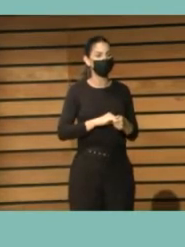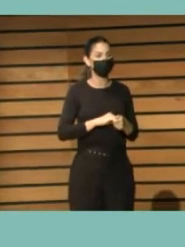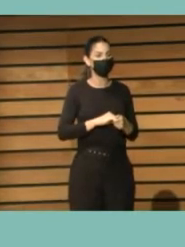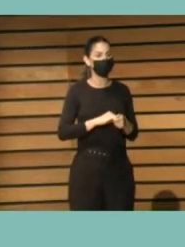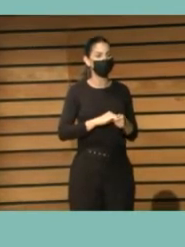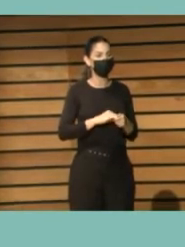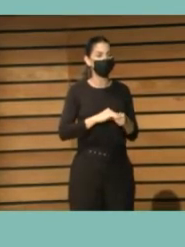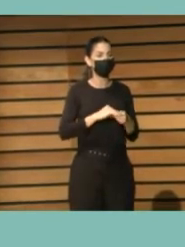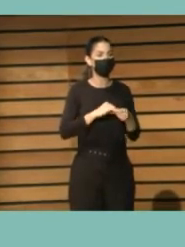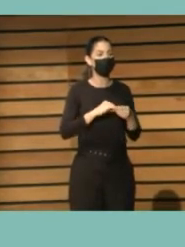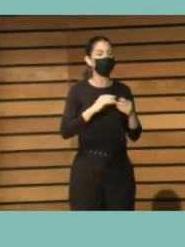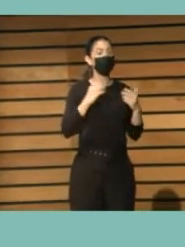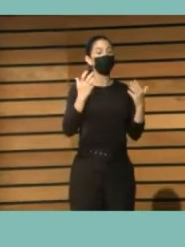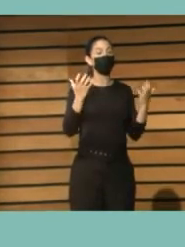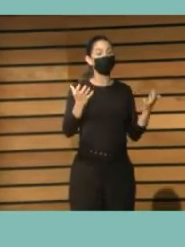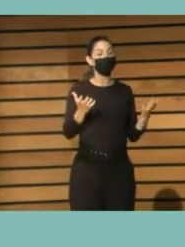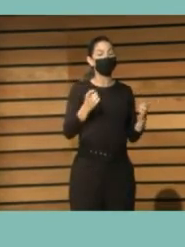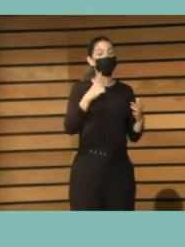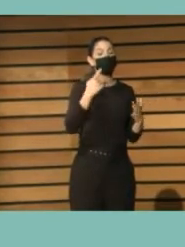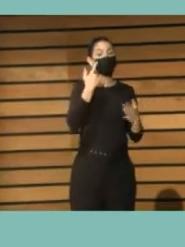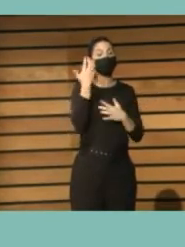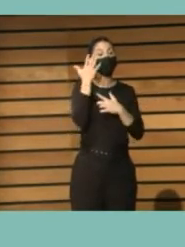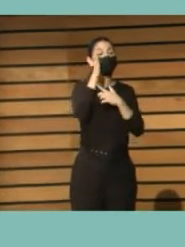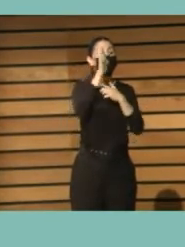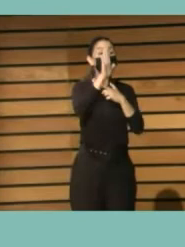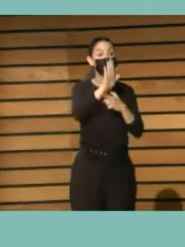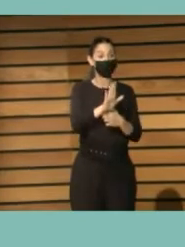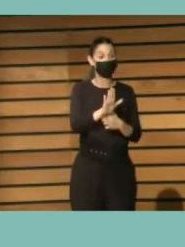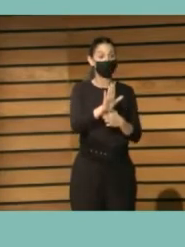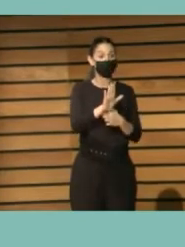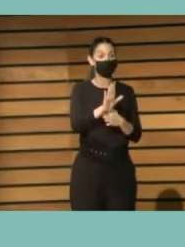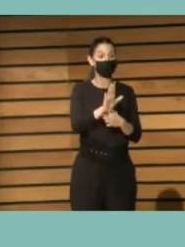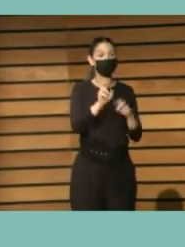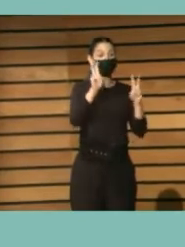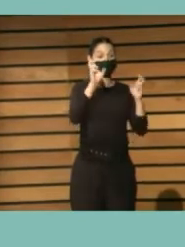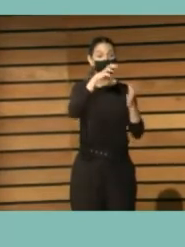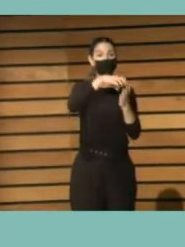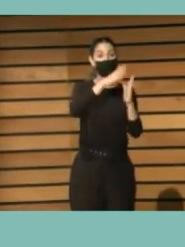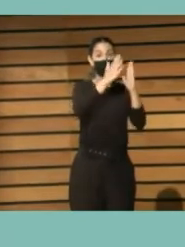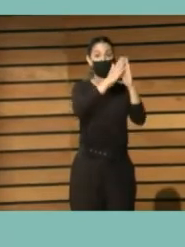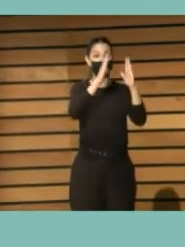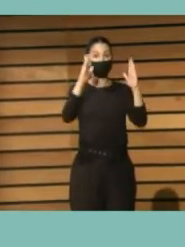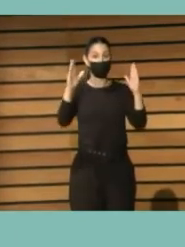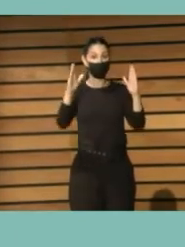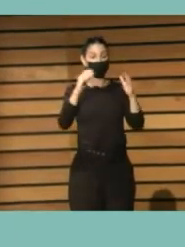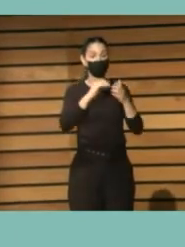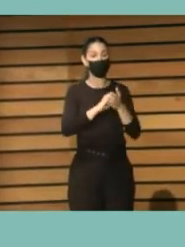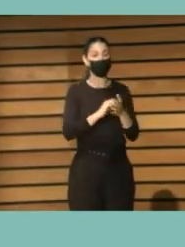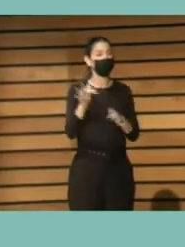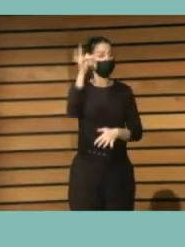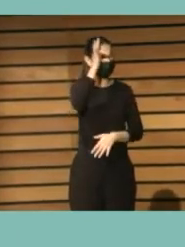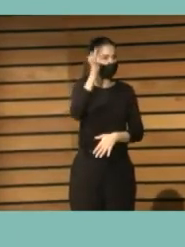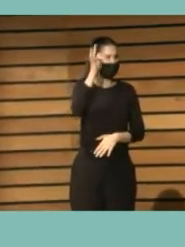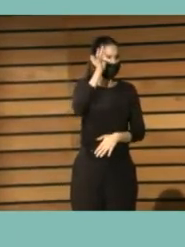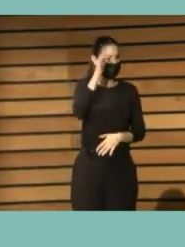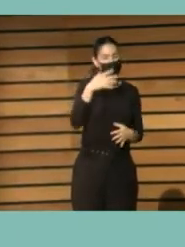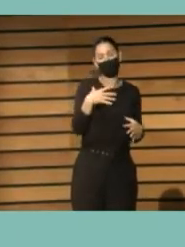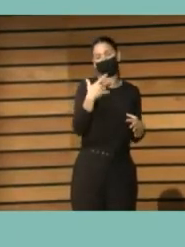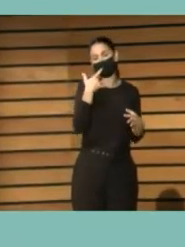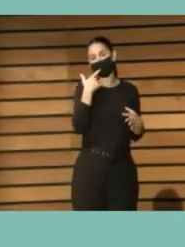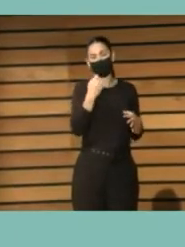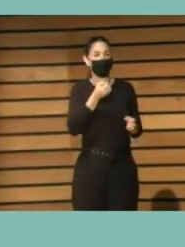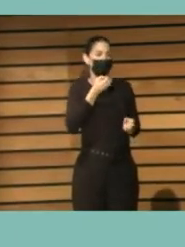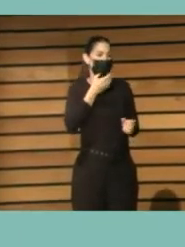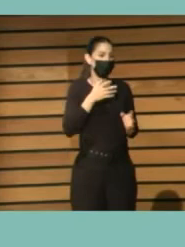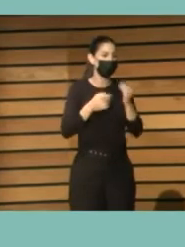para que esa representación, que es algo que, bueno, como dice la teoría esta, muy vulgarmente dicho ahora por mí o